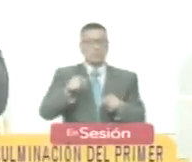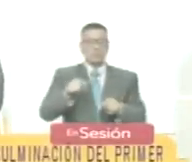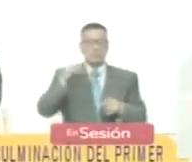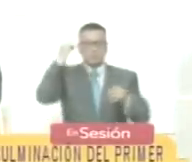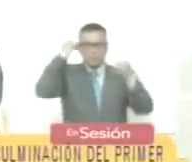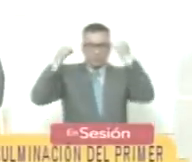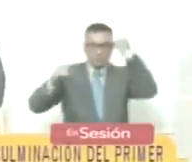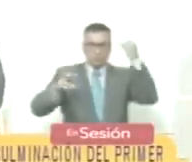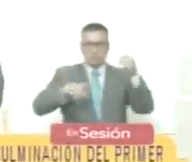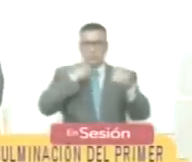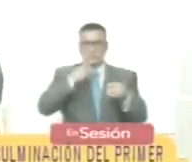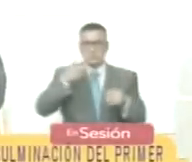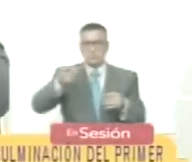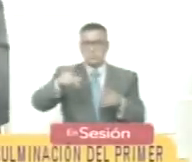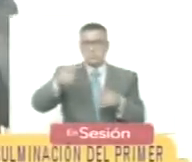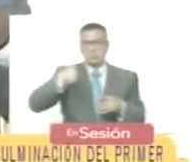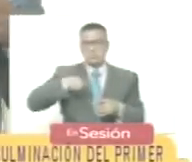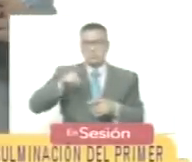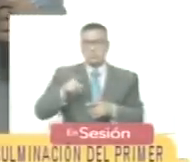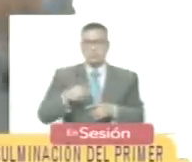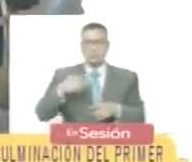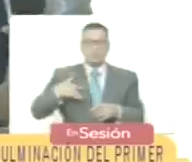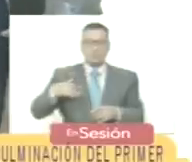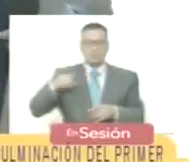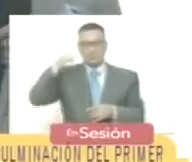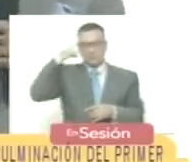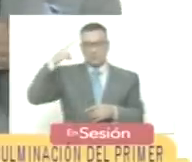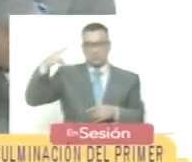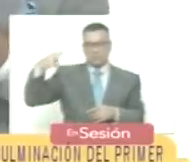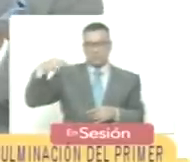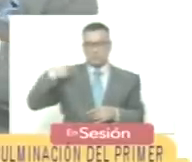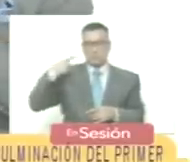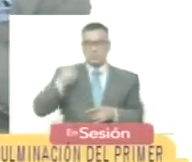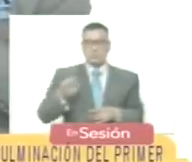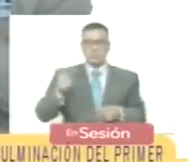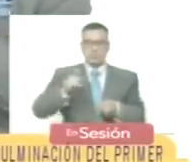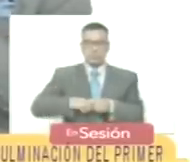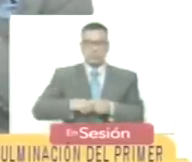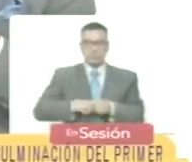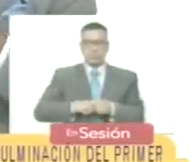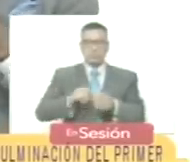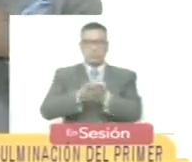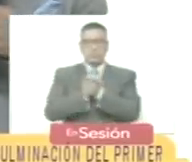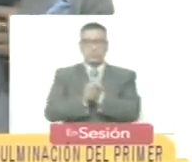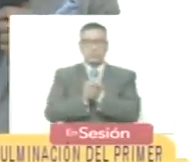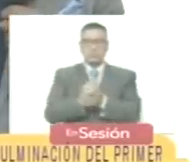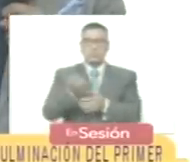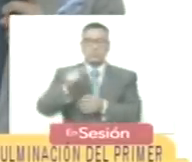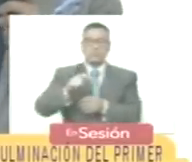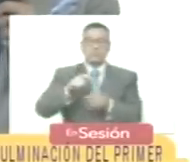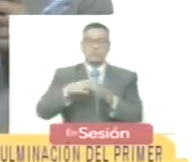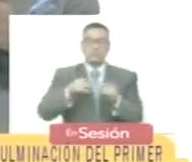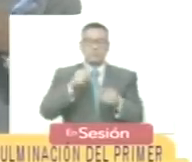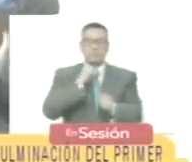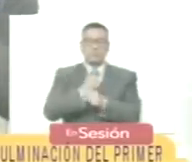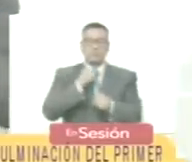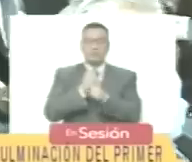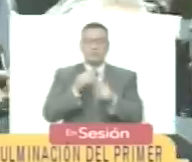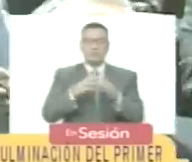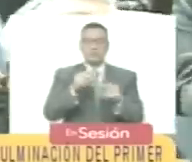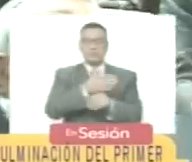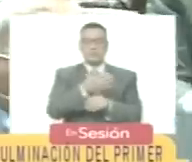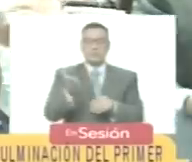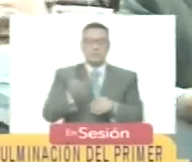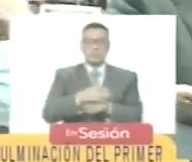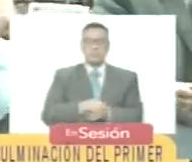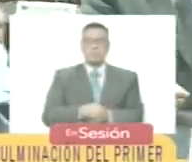ideología política que ostenten, me siento orgulloso de ser un compañero más de trabajo para todas y